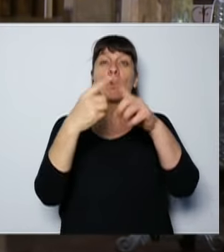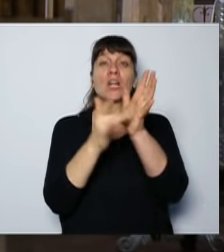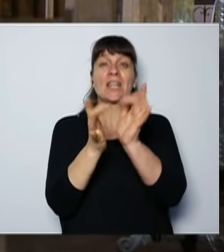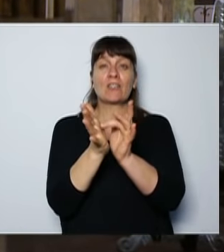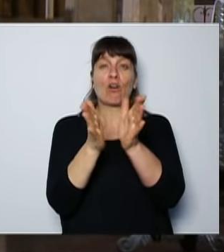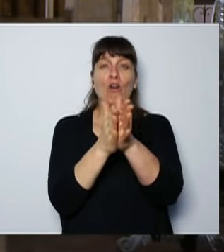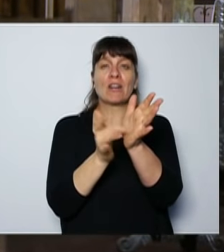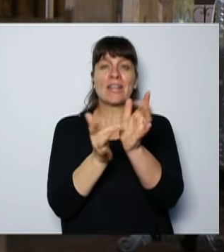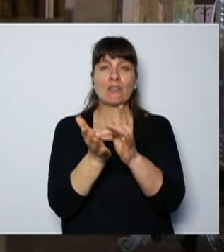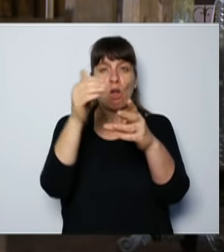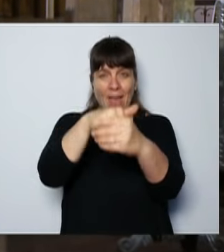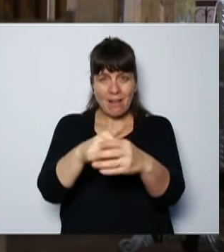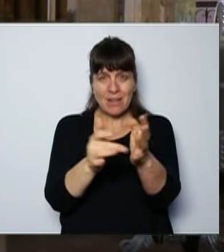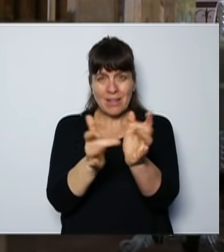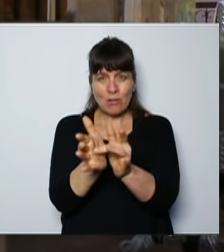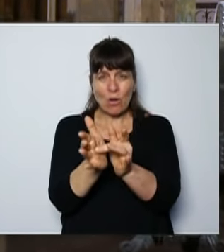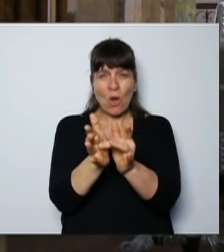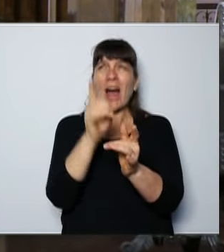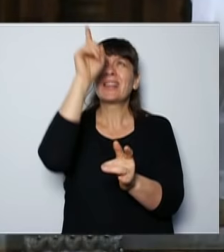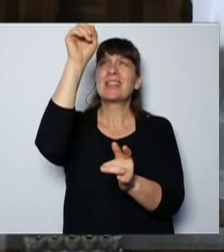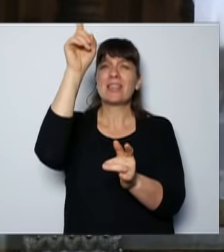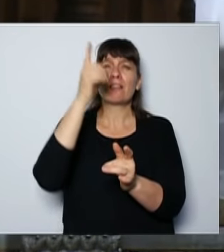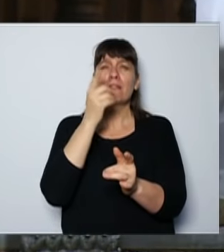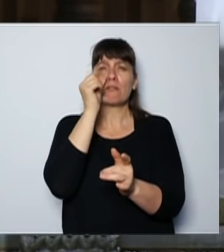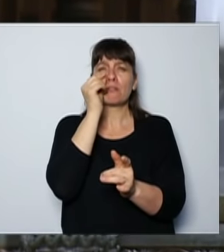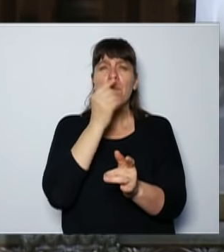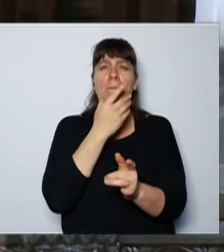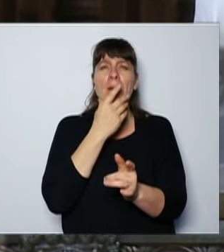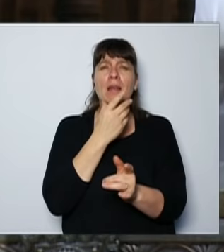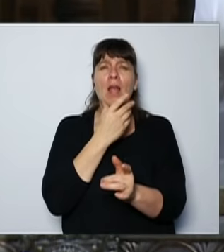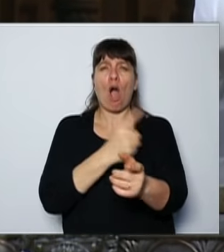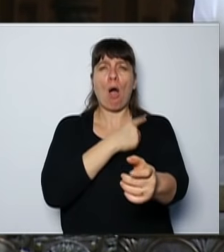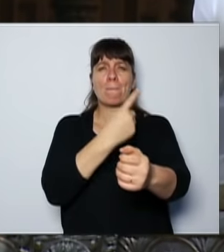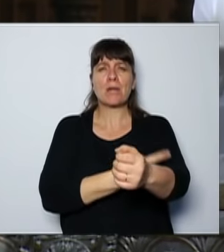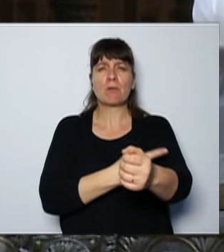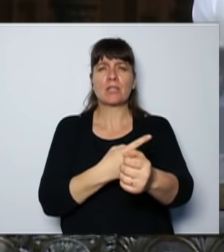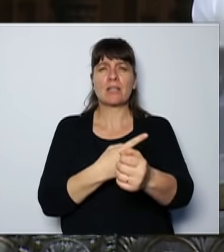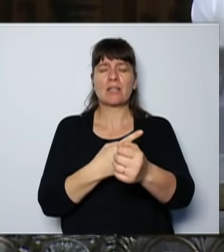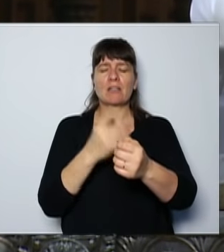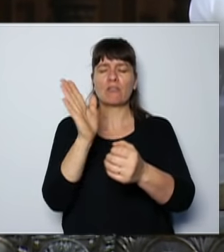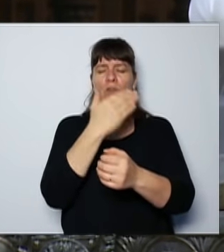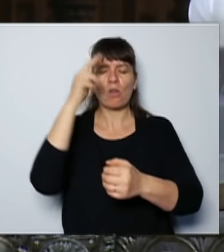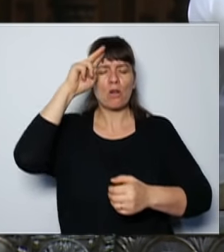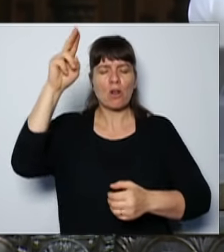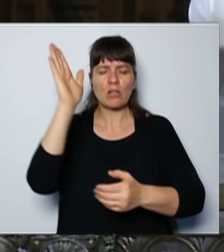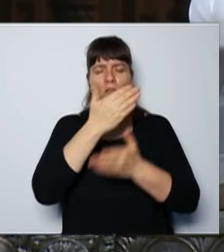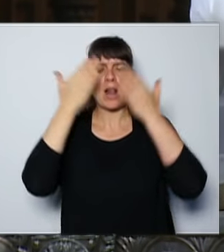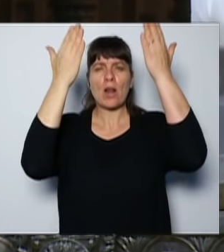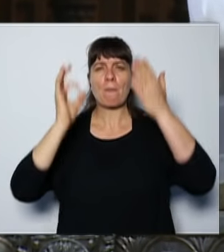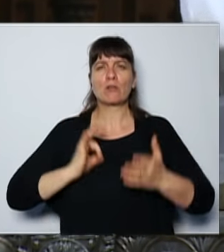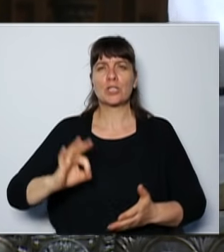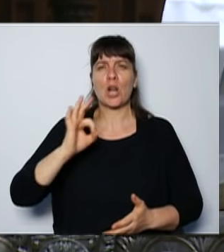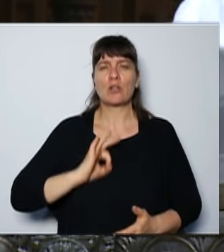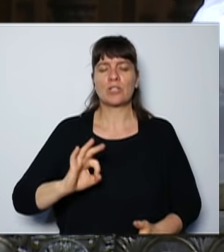Por Cristo, con Él y en Él, a ti Dios Padre omnipotente, en la unidad del Espíritu Santo, todo honor y toda gloria por los siglos